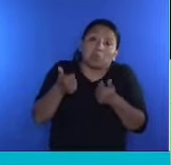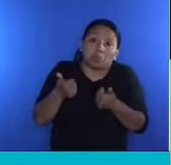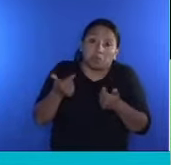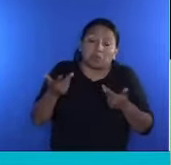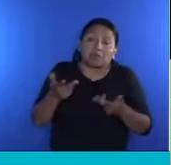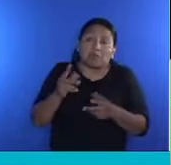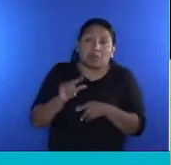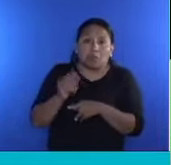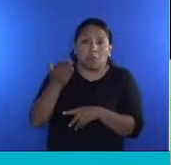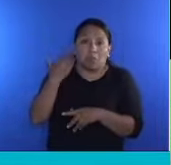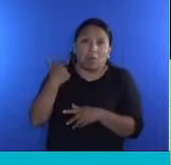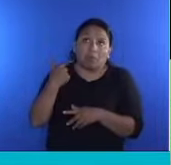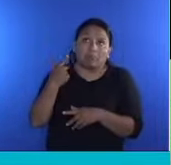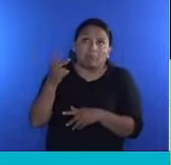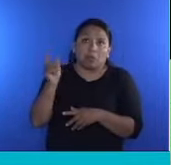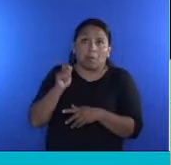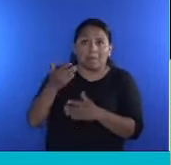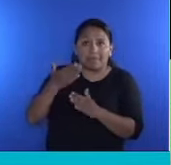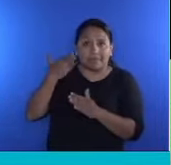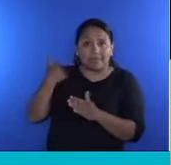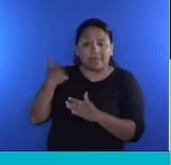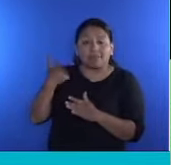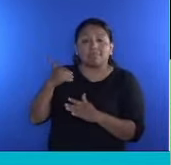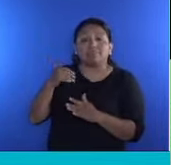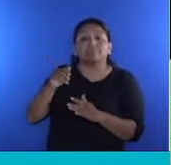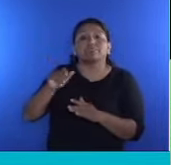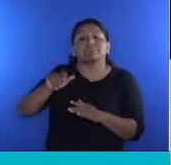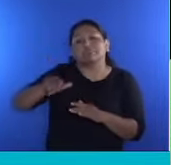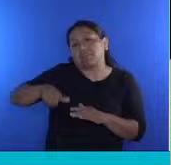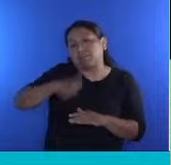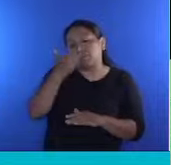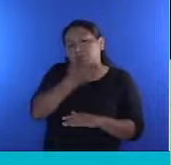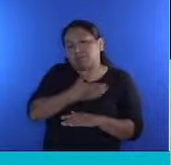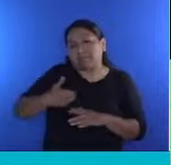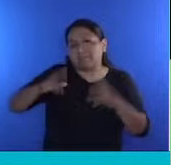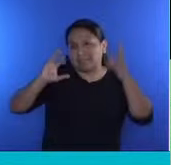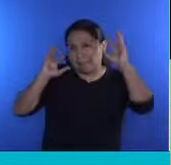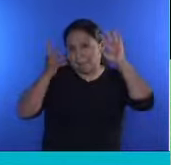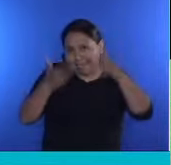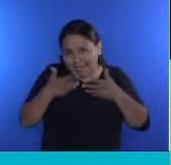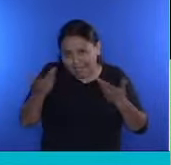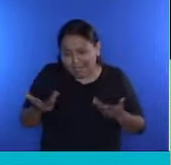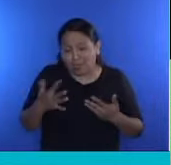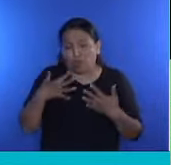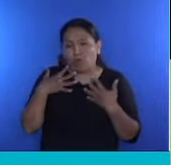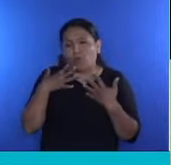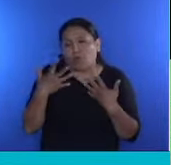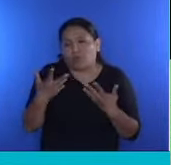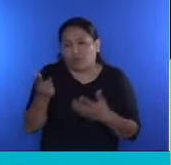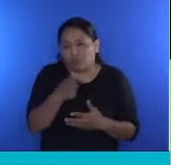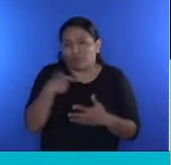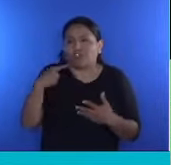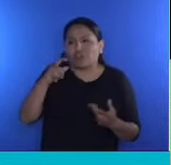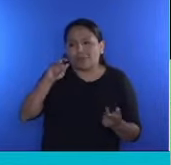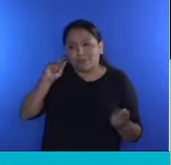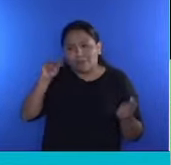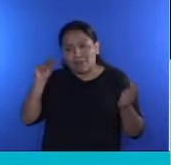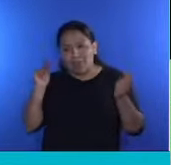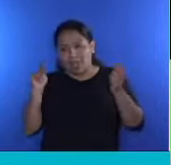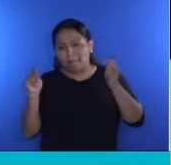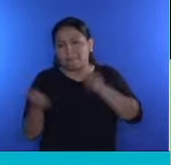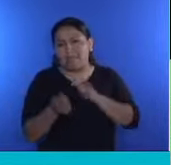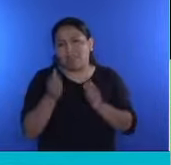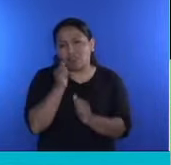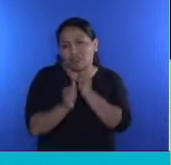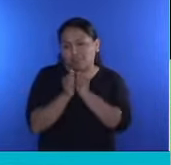hace un par de meses, ganó la presidencia Javier Milei y por supuesto nosotros estamos cambiando la historia de este país, a